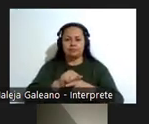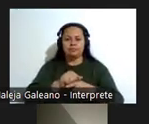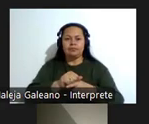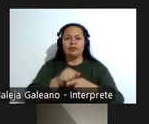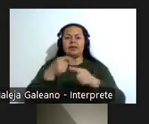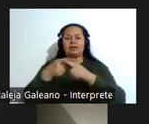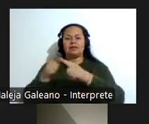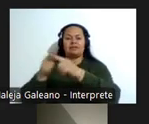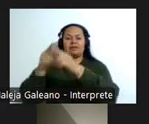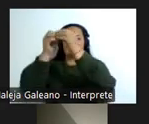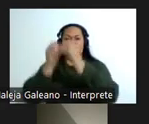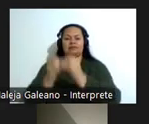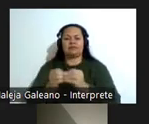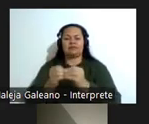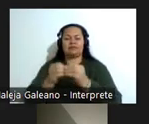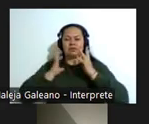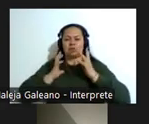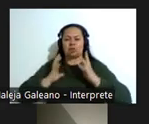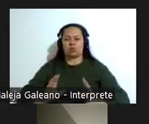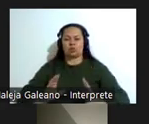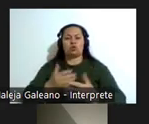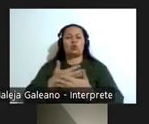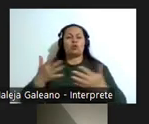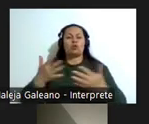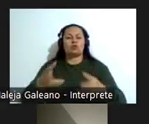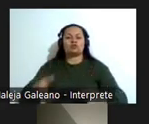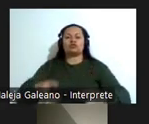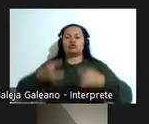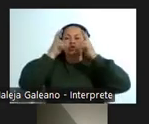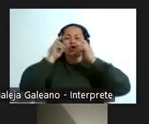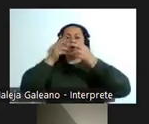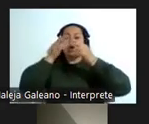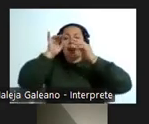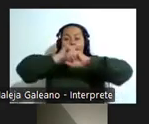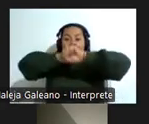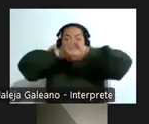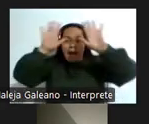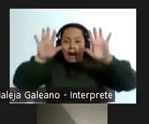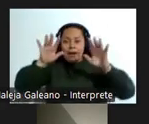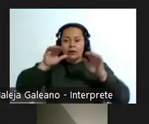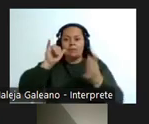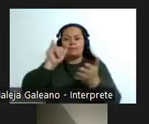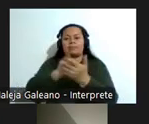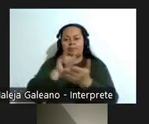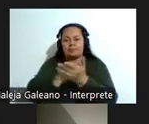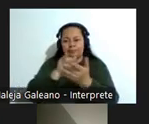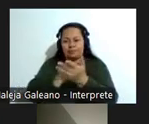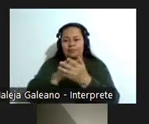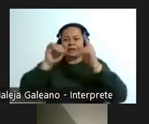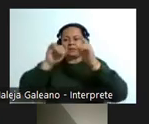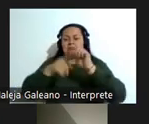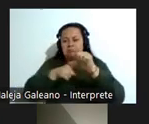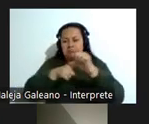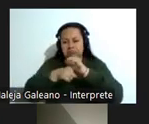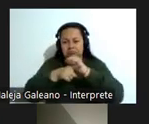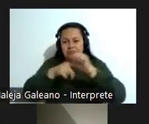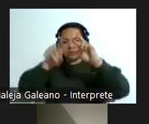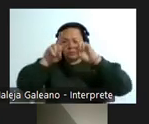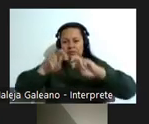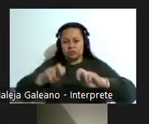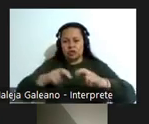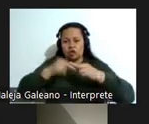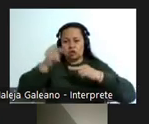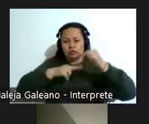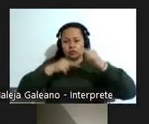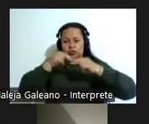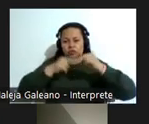diversas corporalidades y subjetividades, y por supuesto, ahí están incluidas las prácticas de investigación que se construyen con las personas